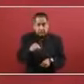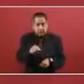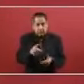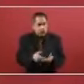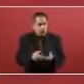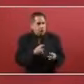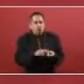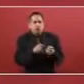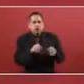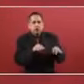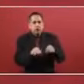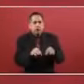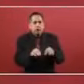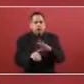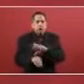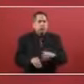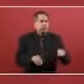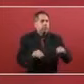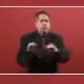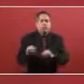trabajando para empresas